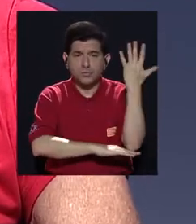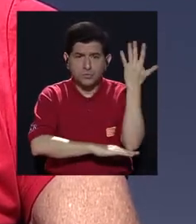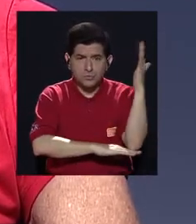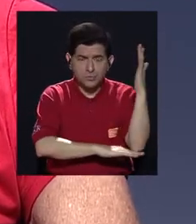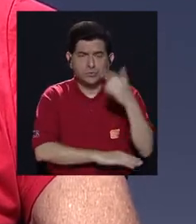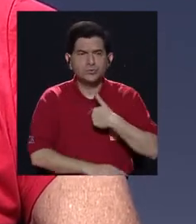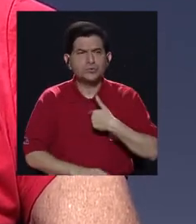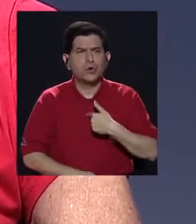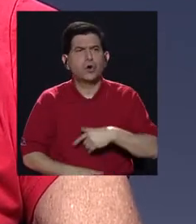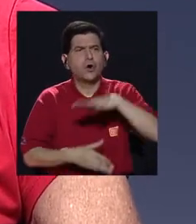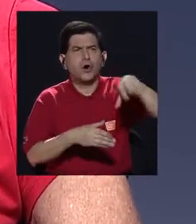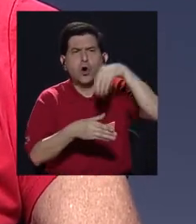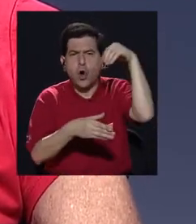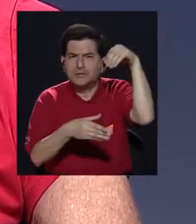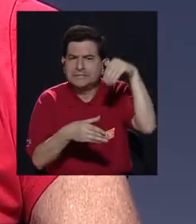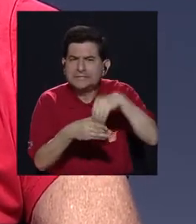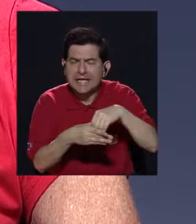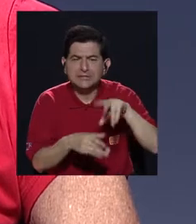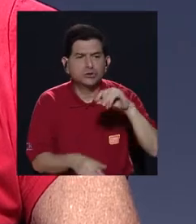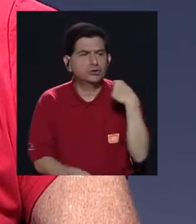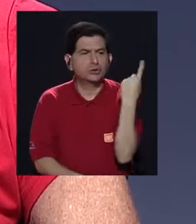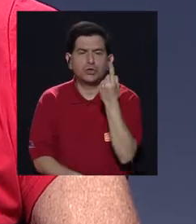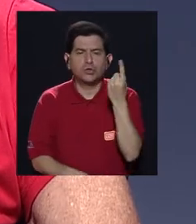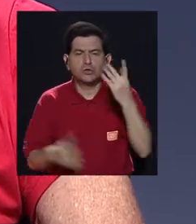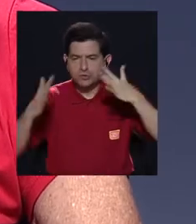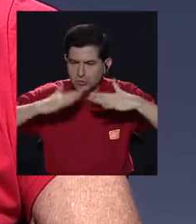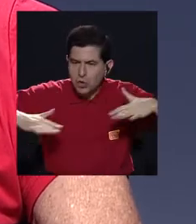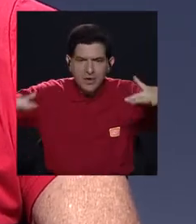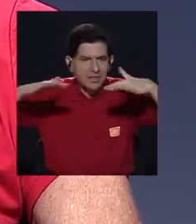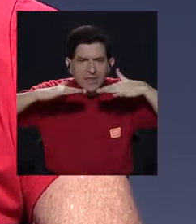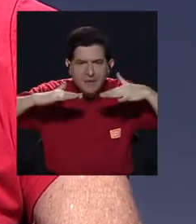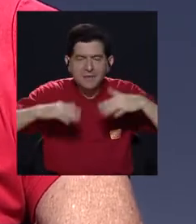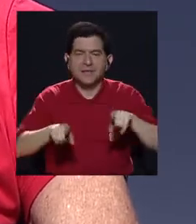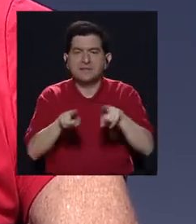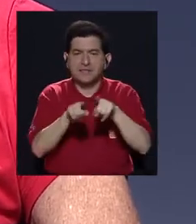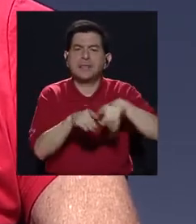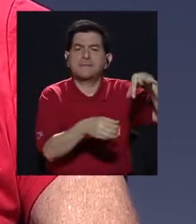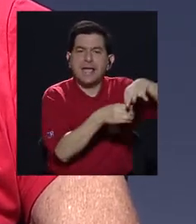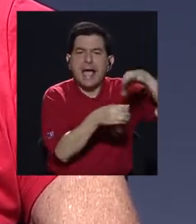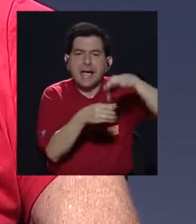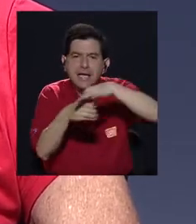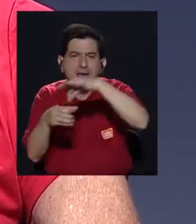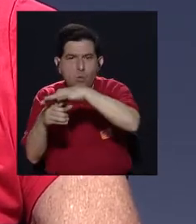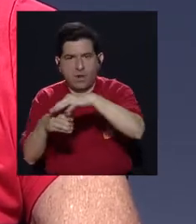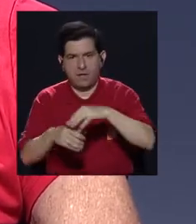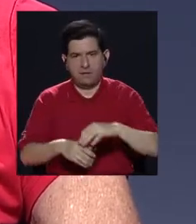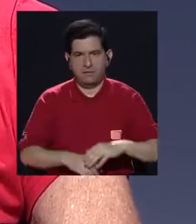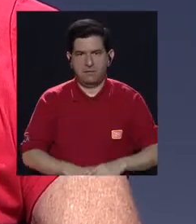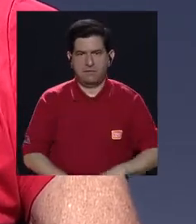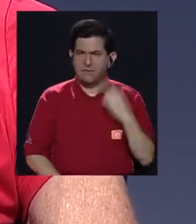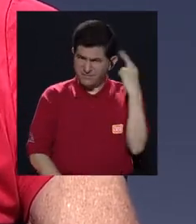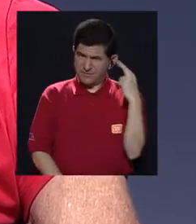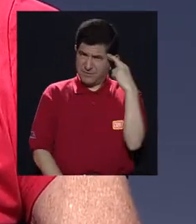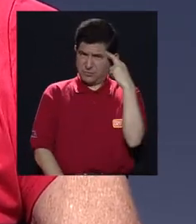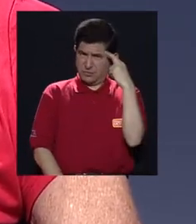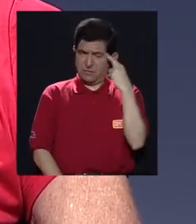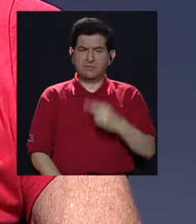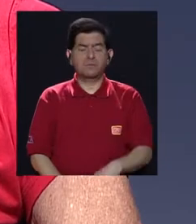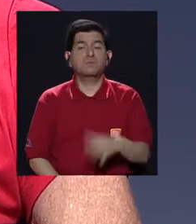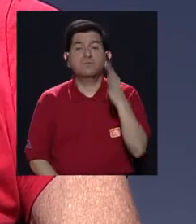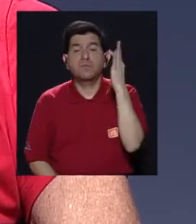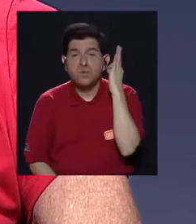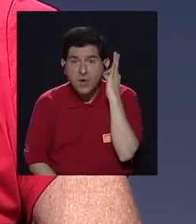yo los pondría en un contexto no sólo ambiental sino agrícola también porque